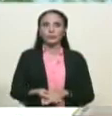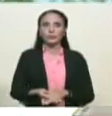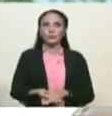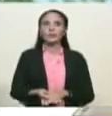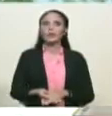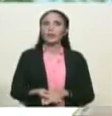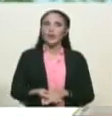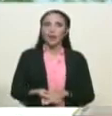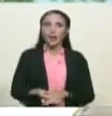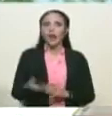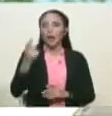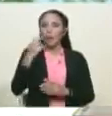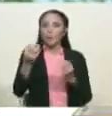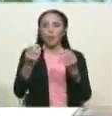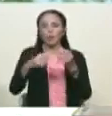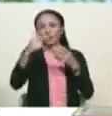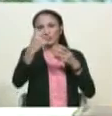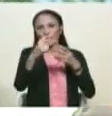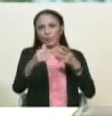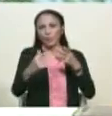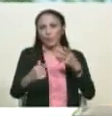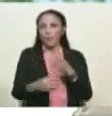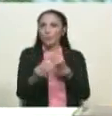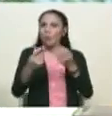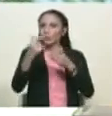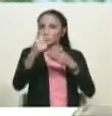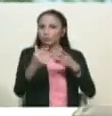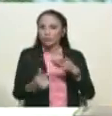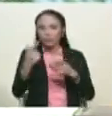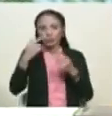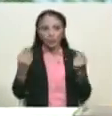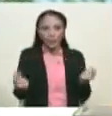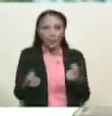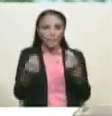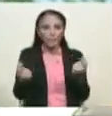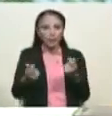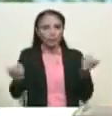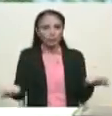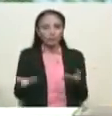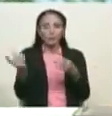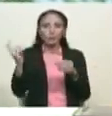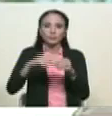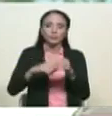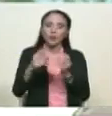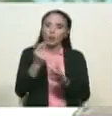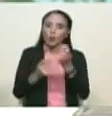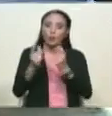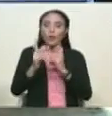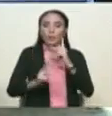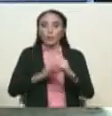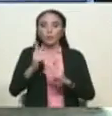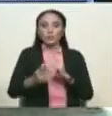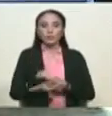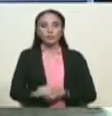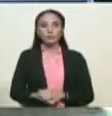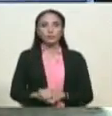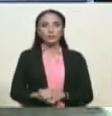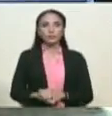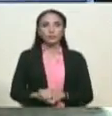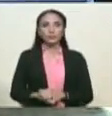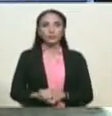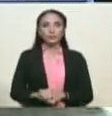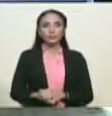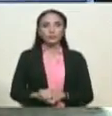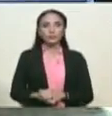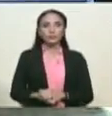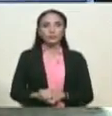que tenga 1000 acciones productivas y vayan encajando una nueva economía productiva del país. Y